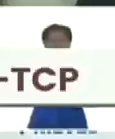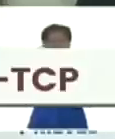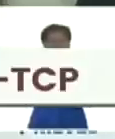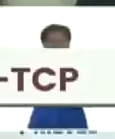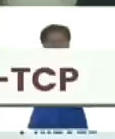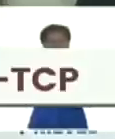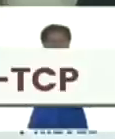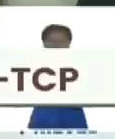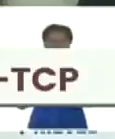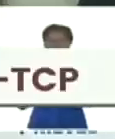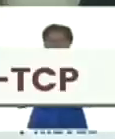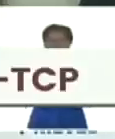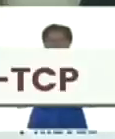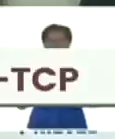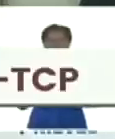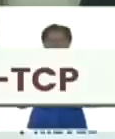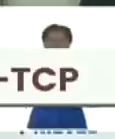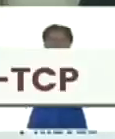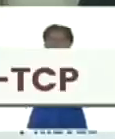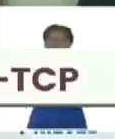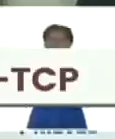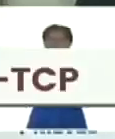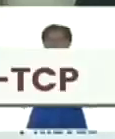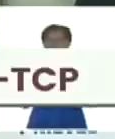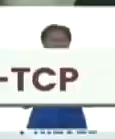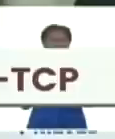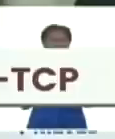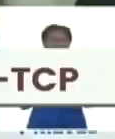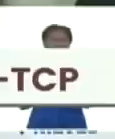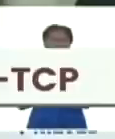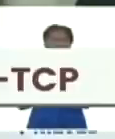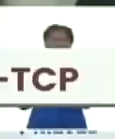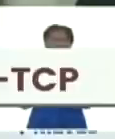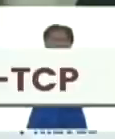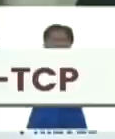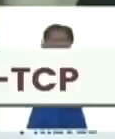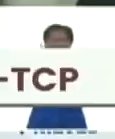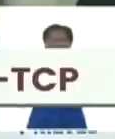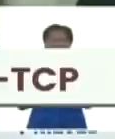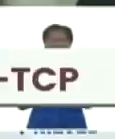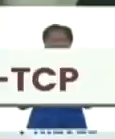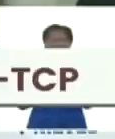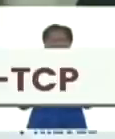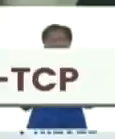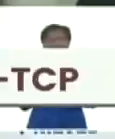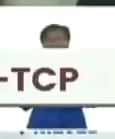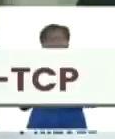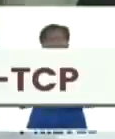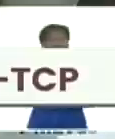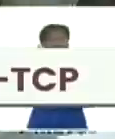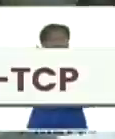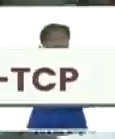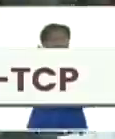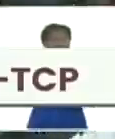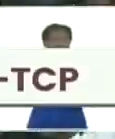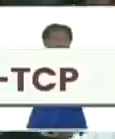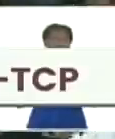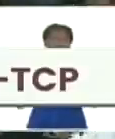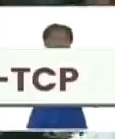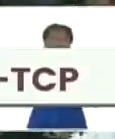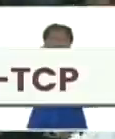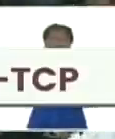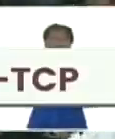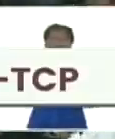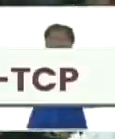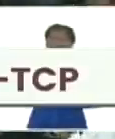los programas de trabajo del ALBA TCP. Nuestra alianza ha respondido a las necesidades de los menos afortunados de nuestra